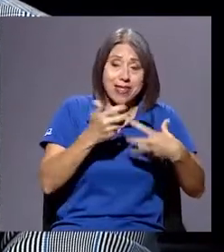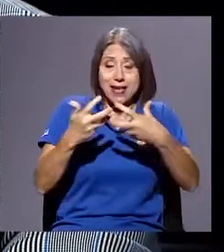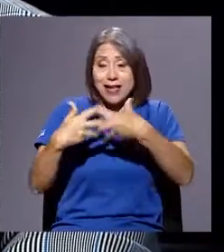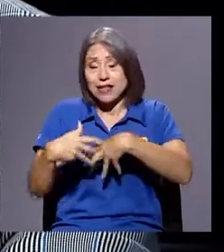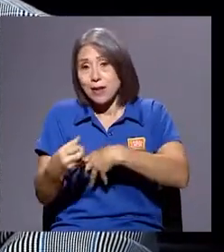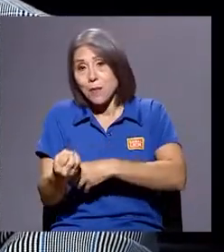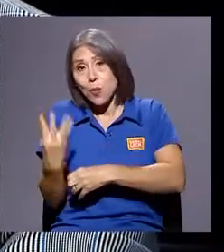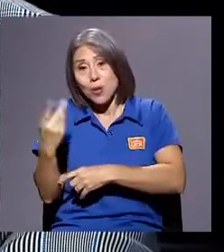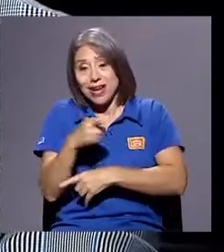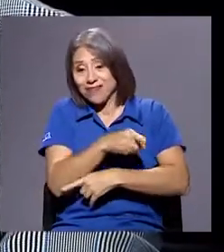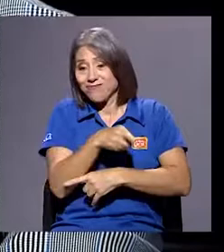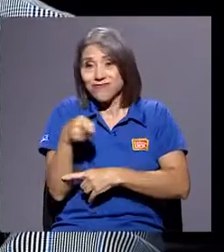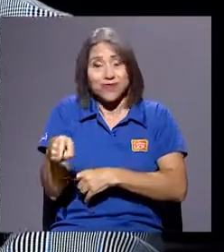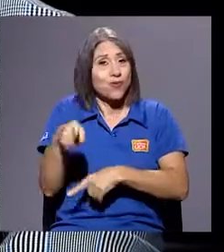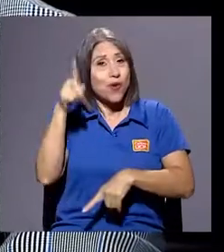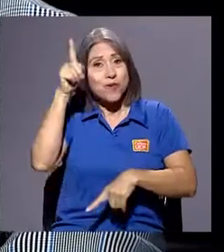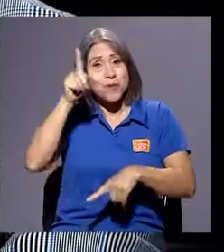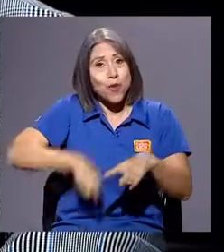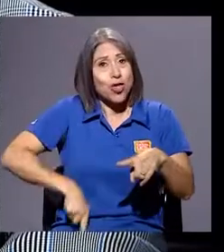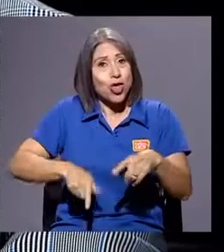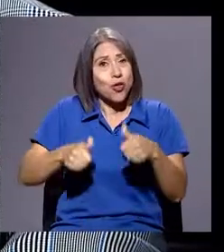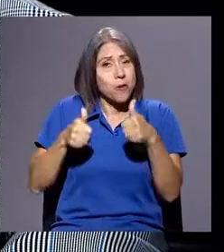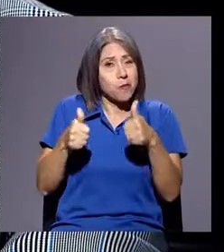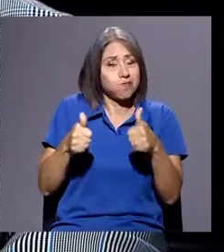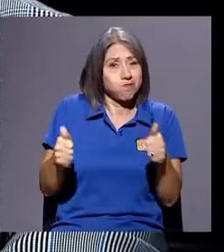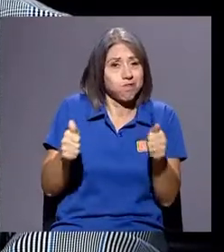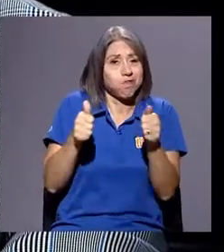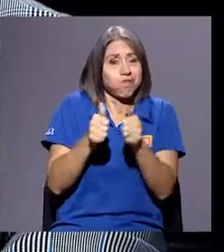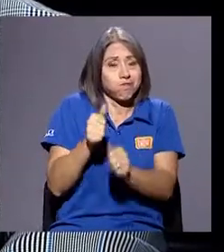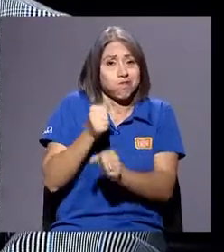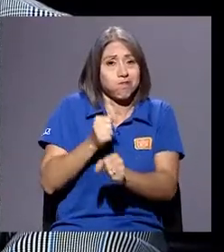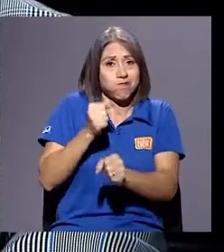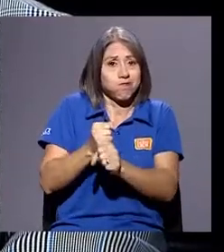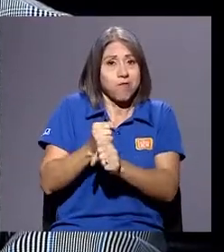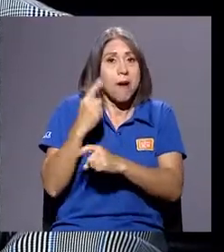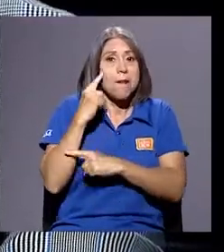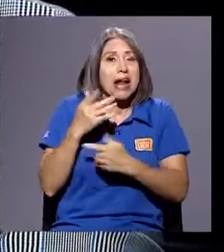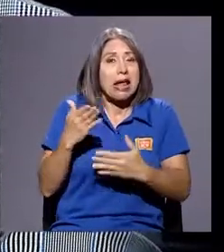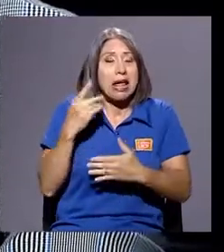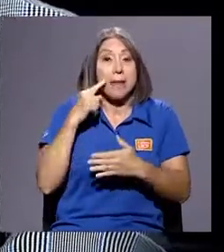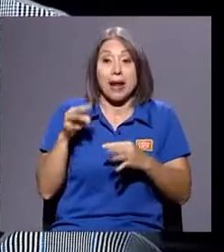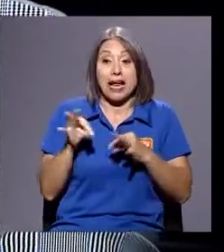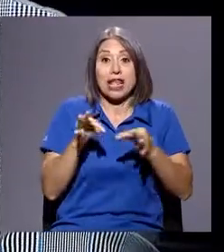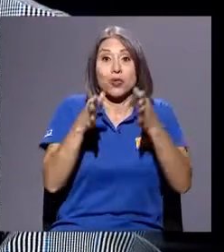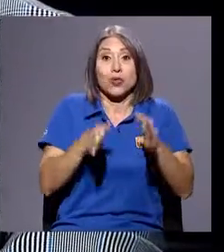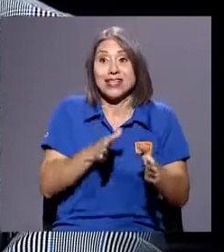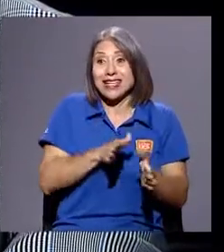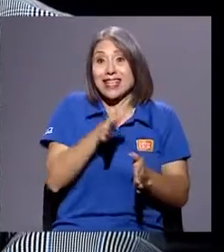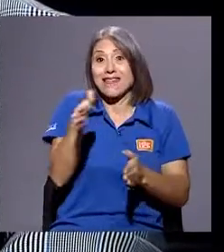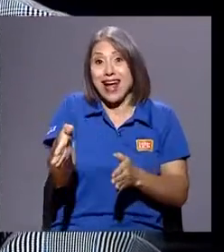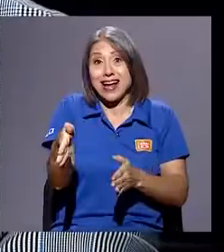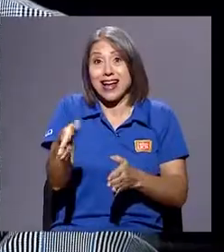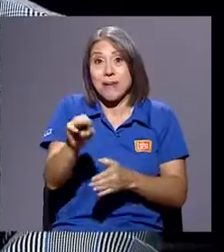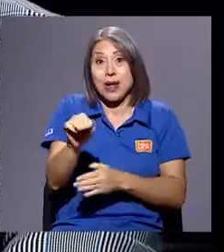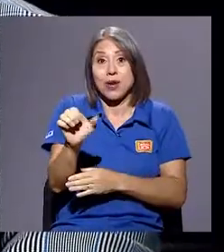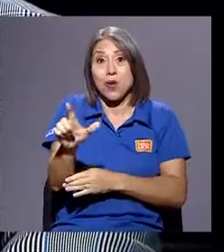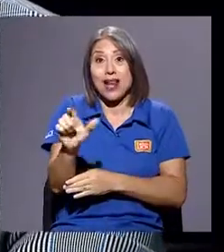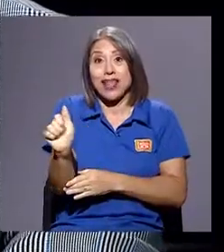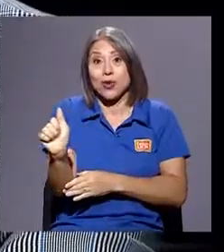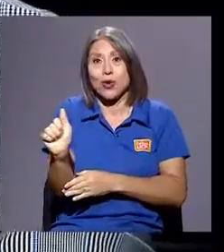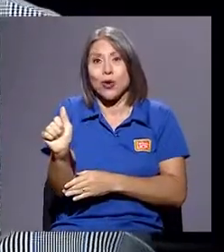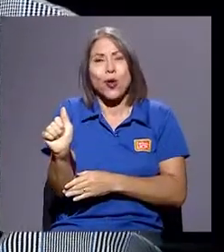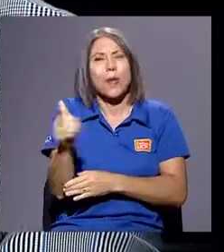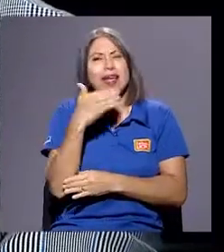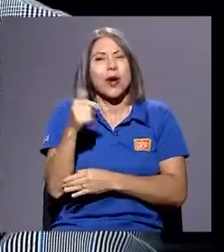los esfuerzos para que esos turistas que van a Manuel Antonio, bueno, tal vez no vayan ahí y vayan a Tenorio.